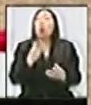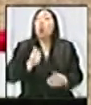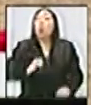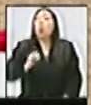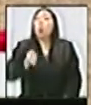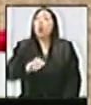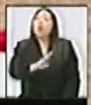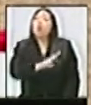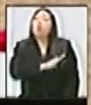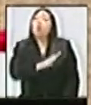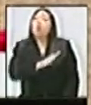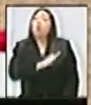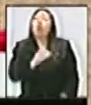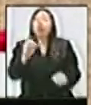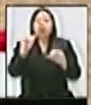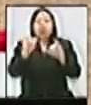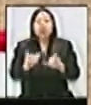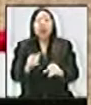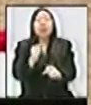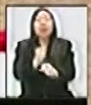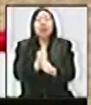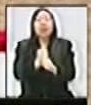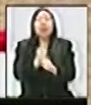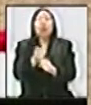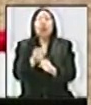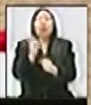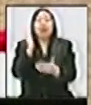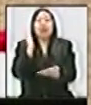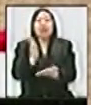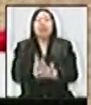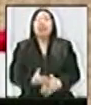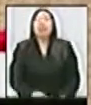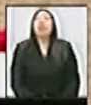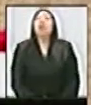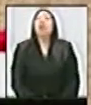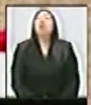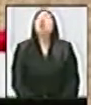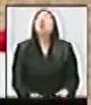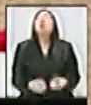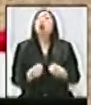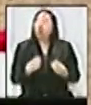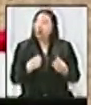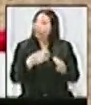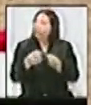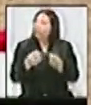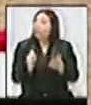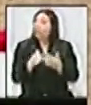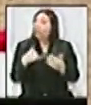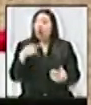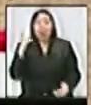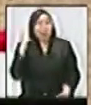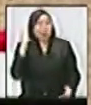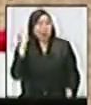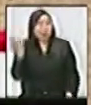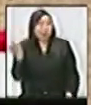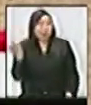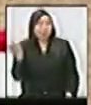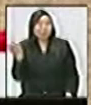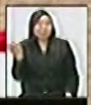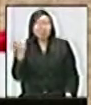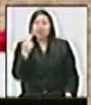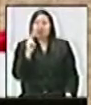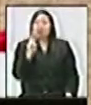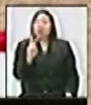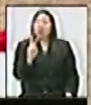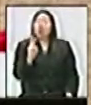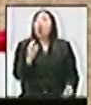jueces, fiscales, su nombramiento, su ratificación y su sanción. ¿Por qué, presidente? Por lo que hemos escuchado en los audios. Y hemos visto